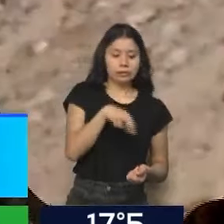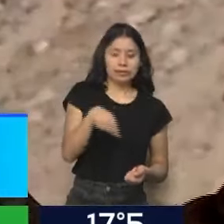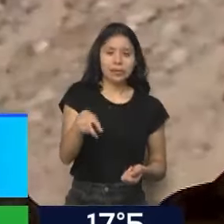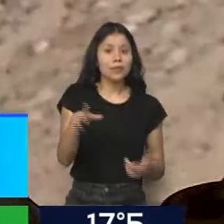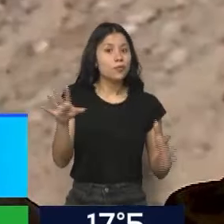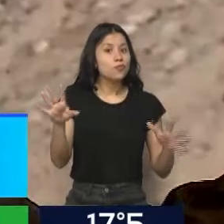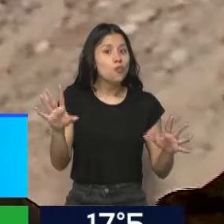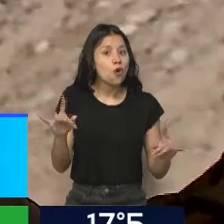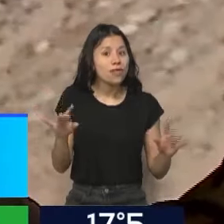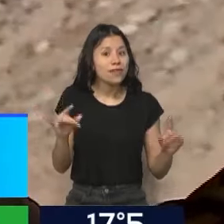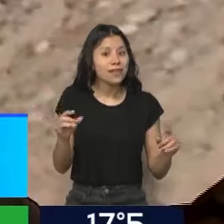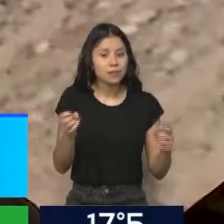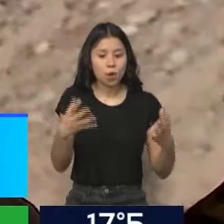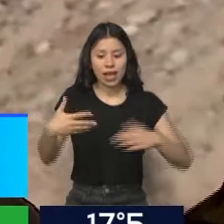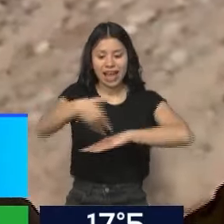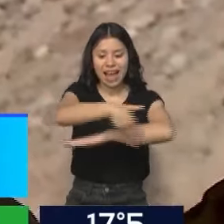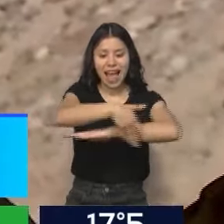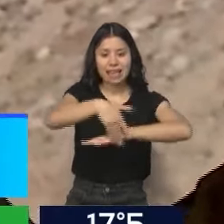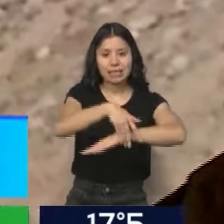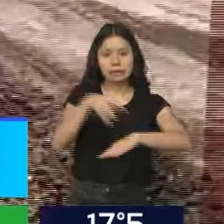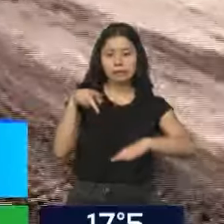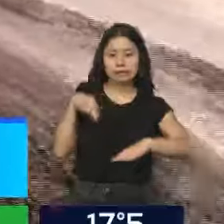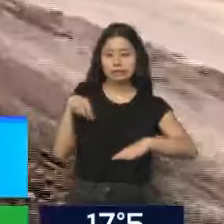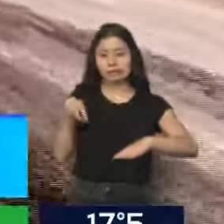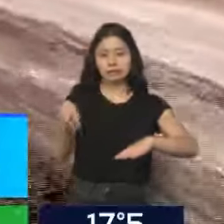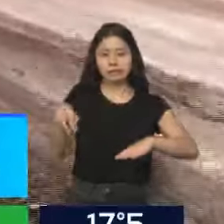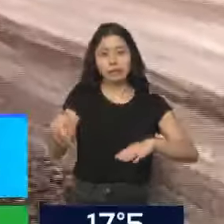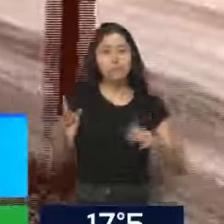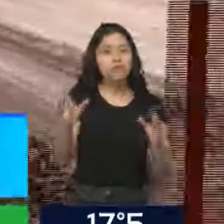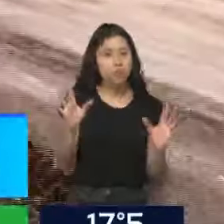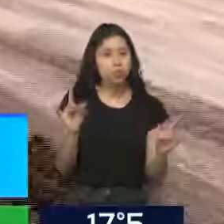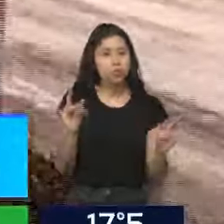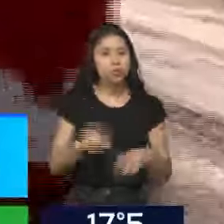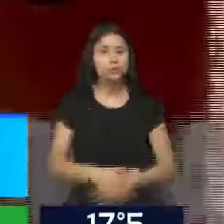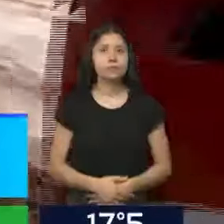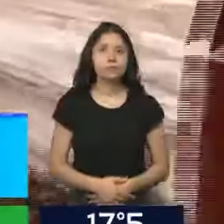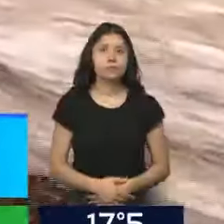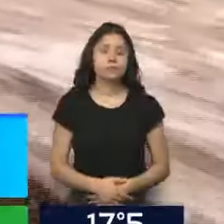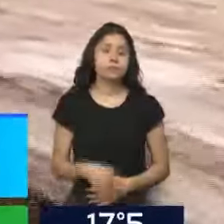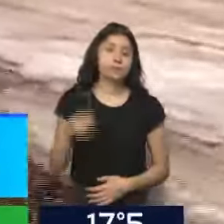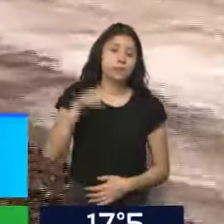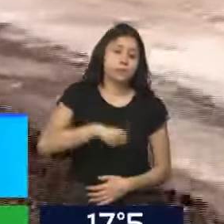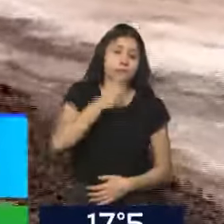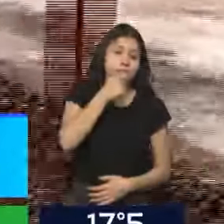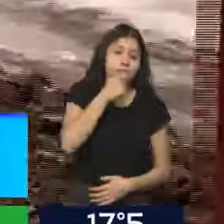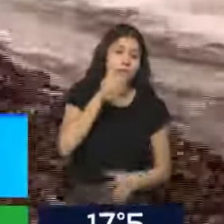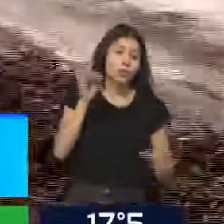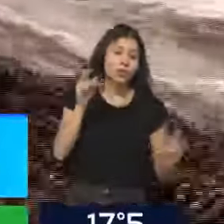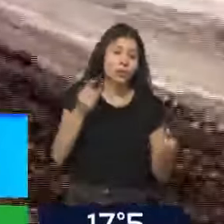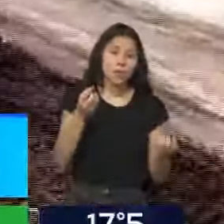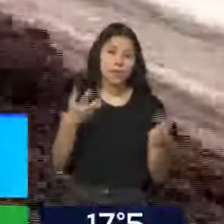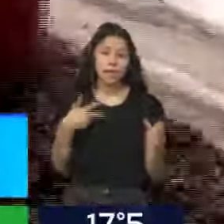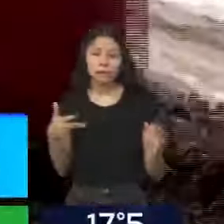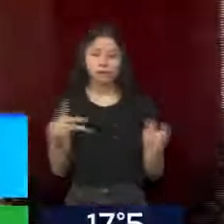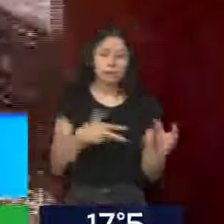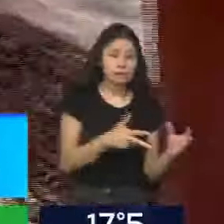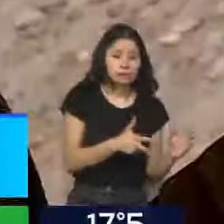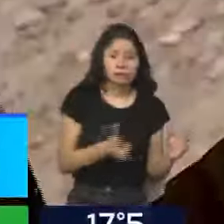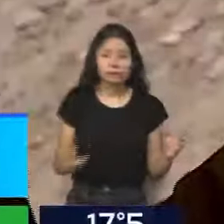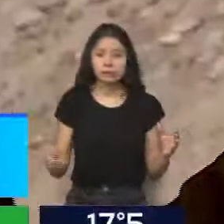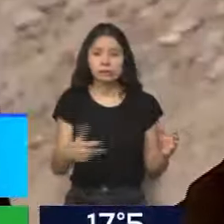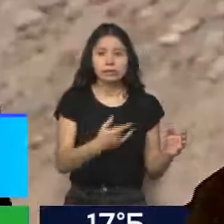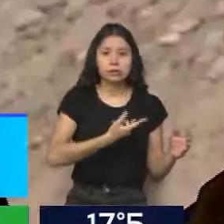poco complicado porque por él ahora nos han tapado las pasadas, no tenemos por dónde entrar, pero bueno, esperemos que quede